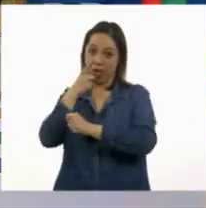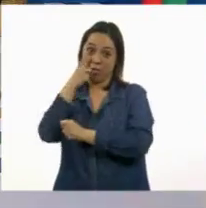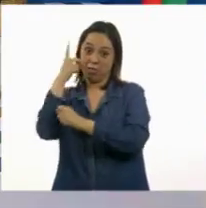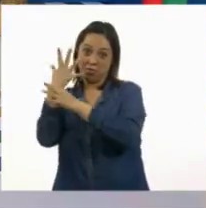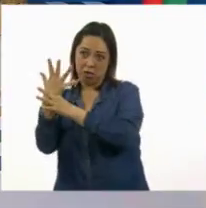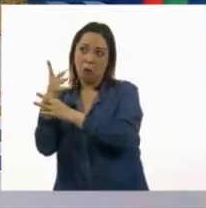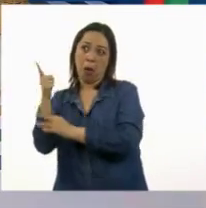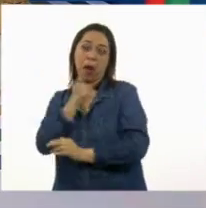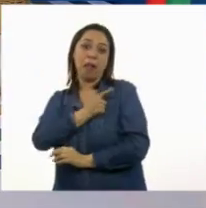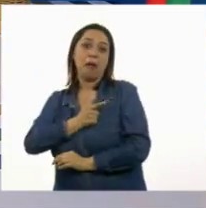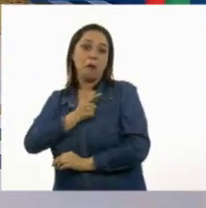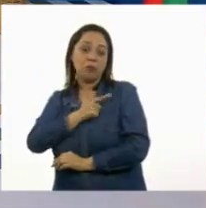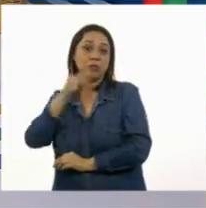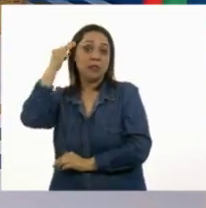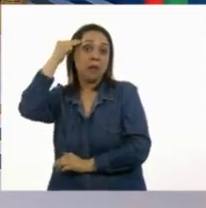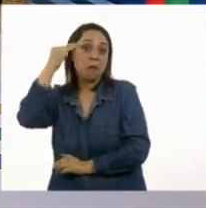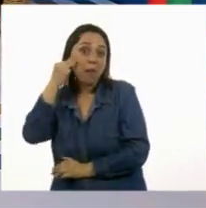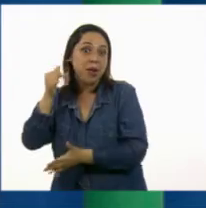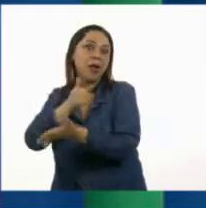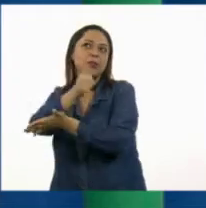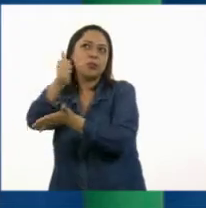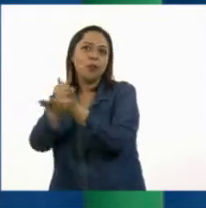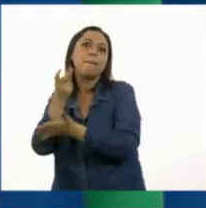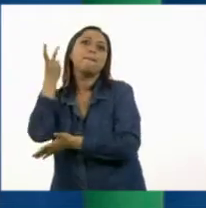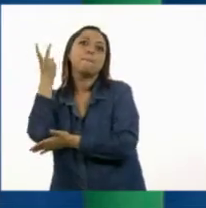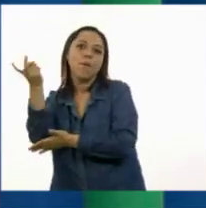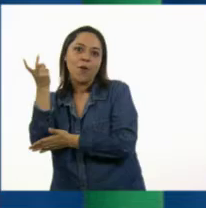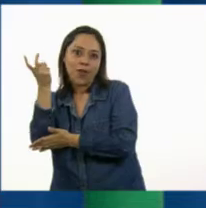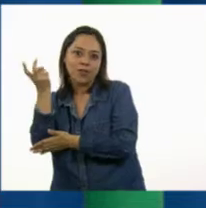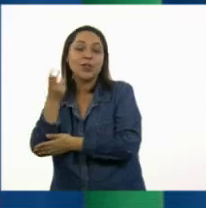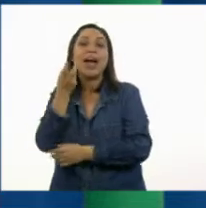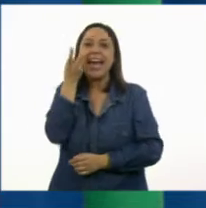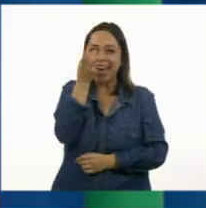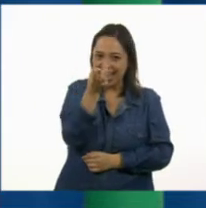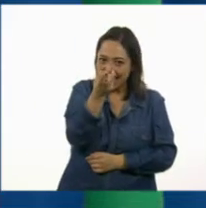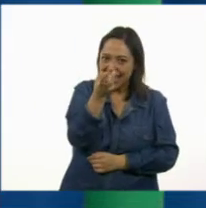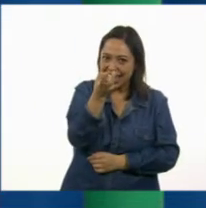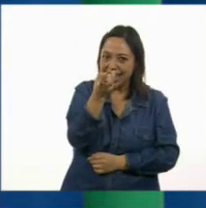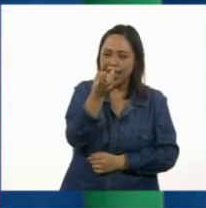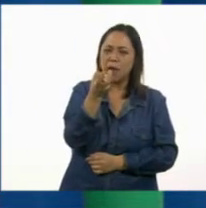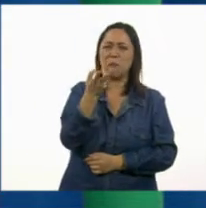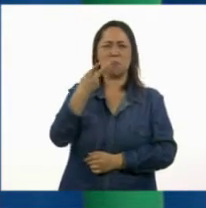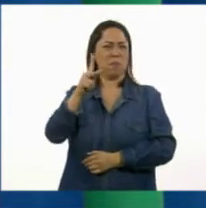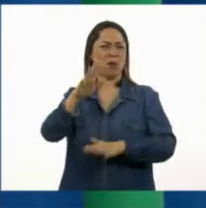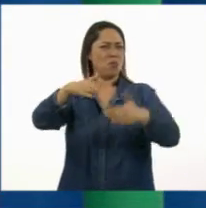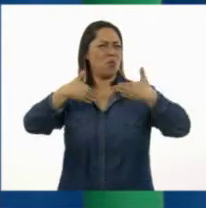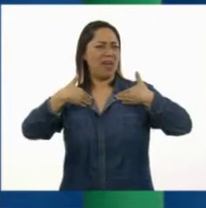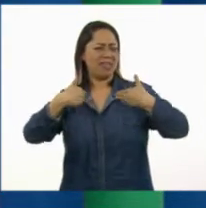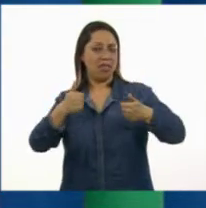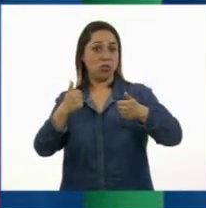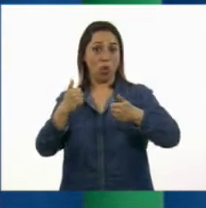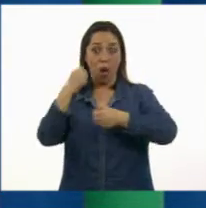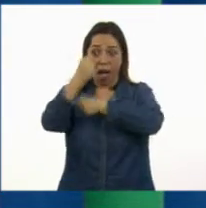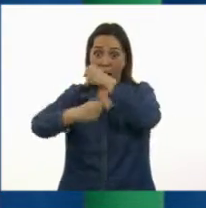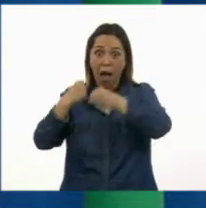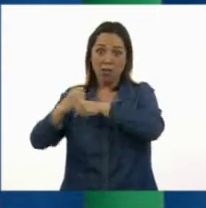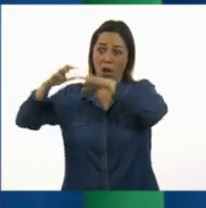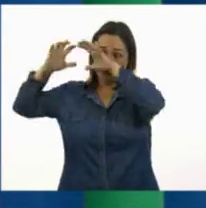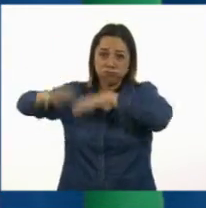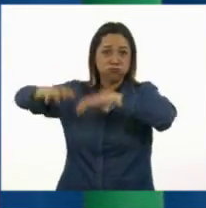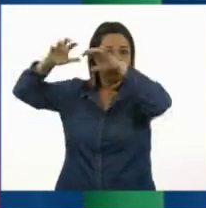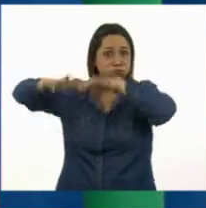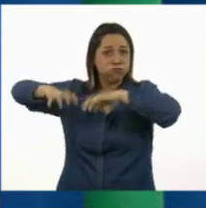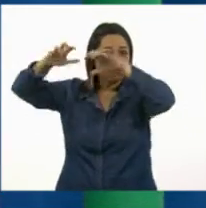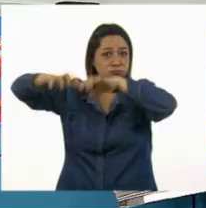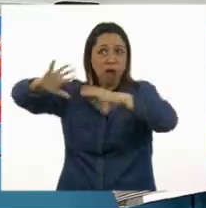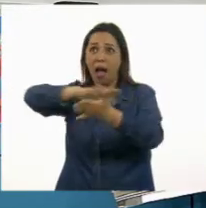de Mérida. Claro, pero ¿a qué se refiere eso de que llueve todo el año? O sea, ¿nunca deja de llover,